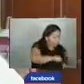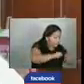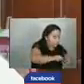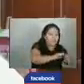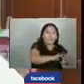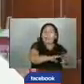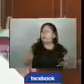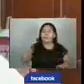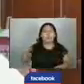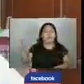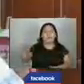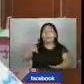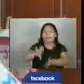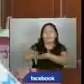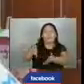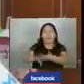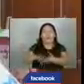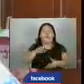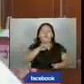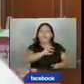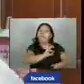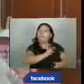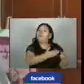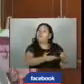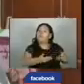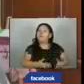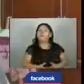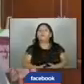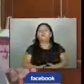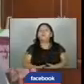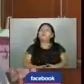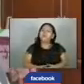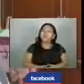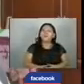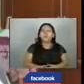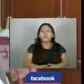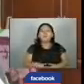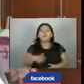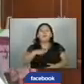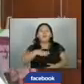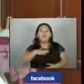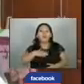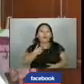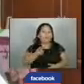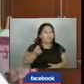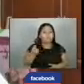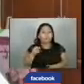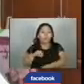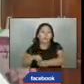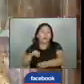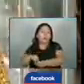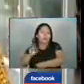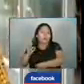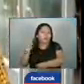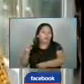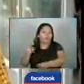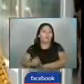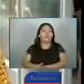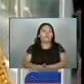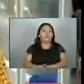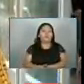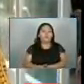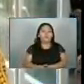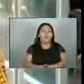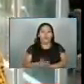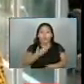compramos, entonces nos ha ayudado bastante. Entonces ese dinero lo que se hace es ir aguardando para otras necesidades. El